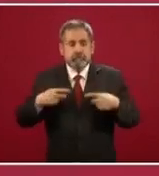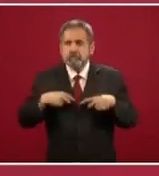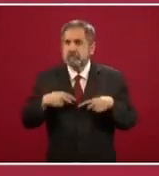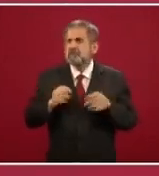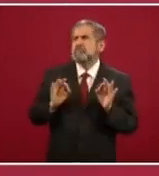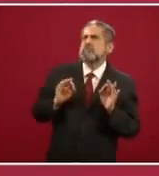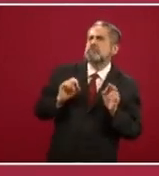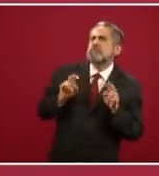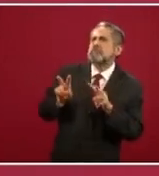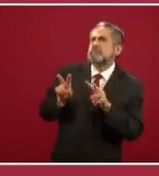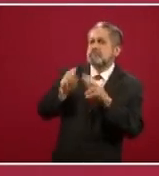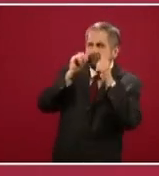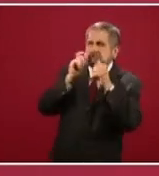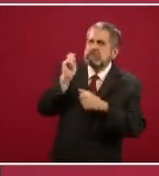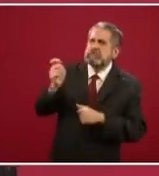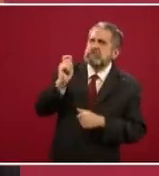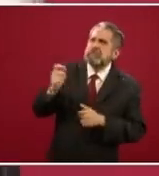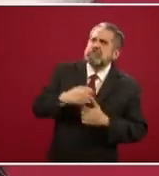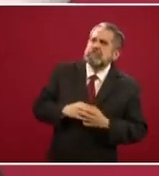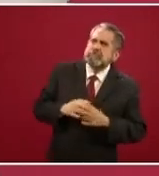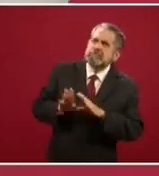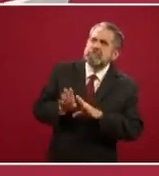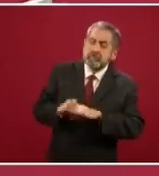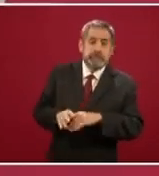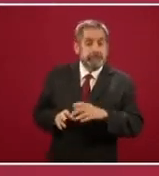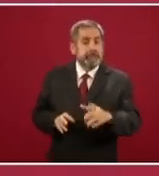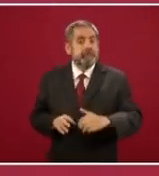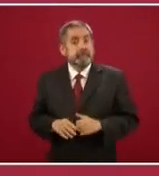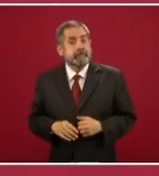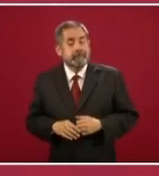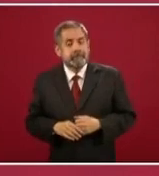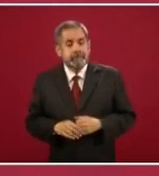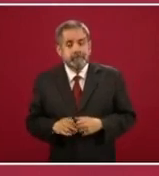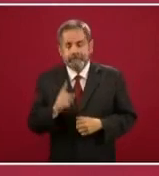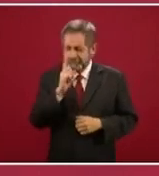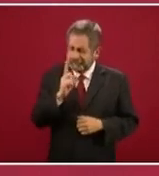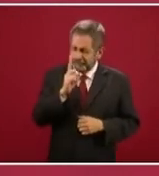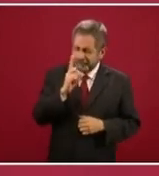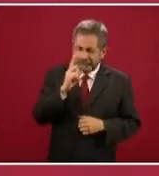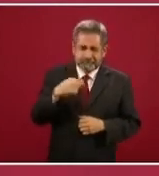atención. Una de mis cosas más